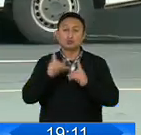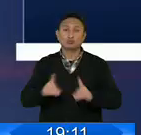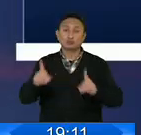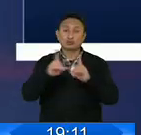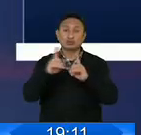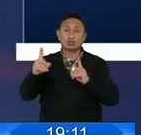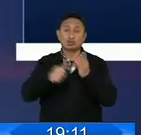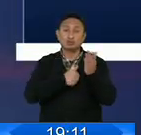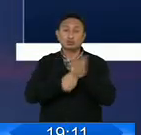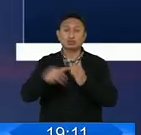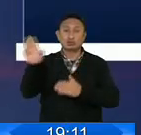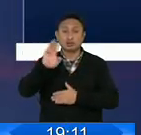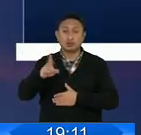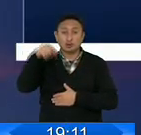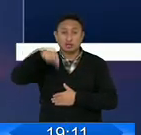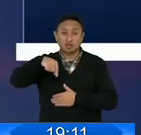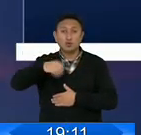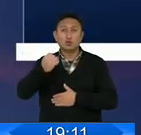de salud, en el país son